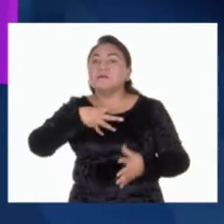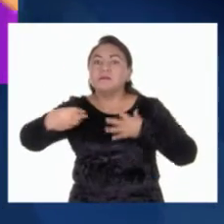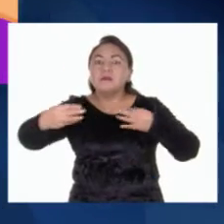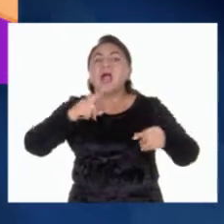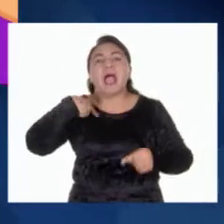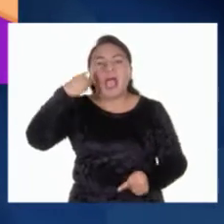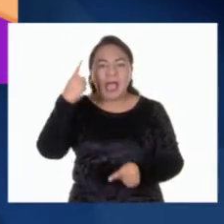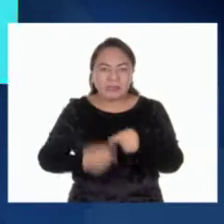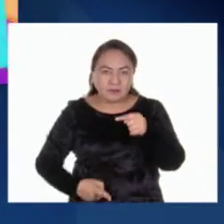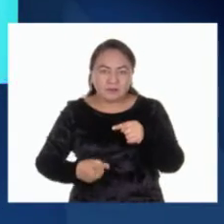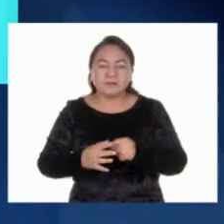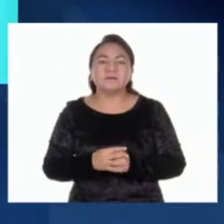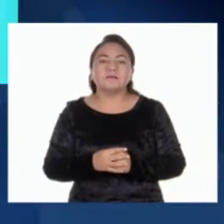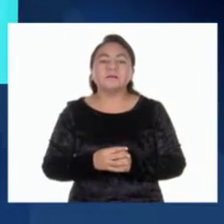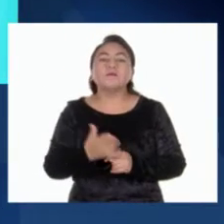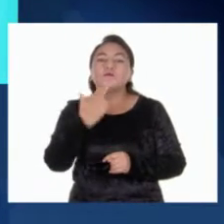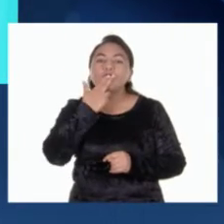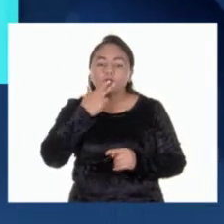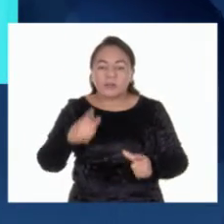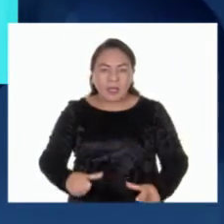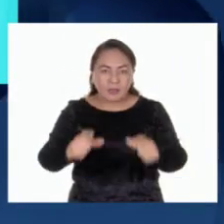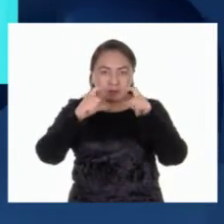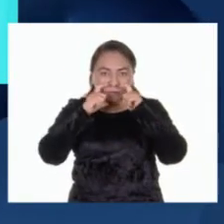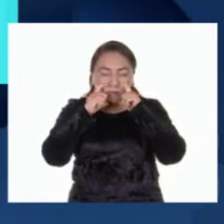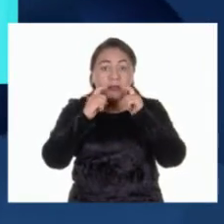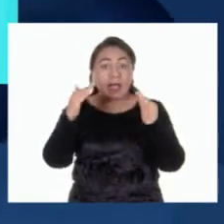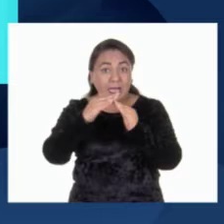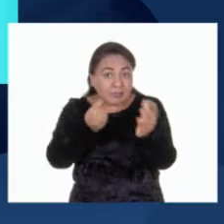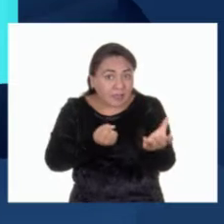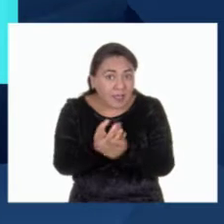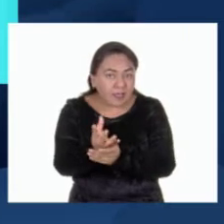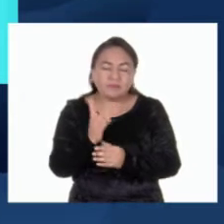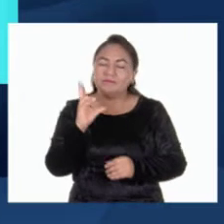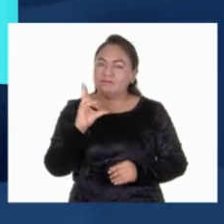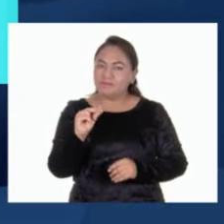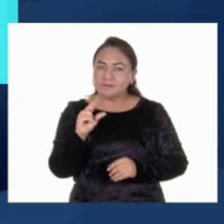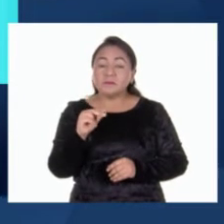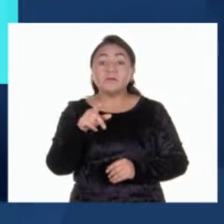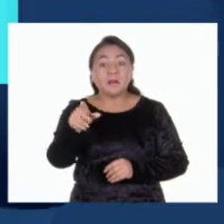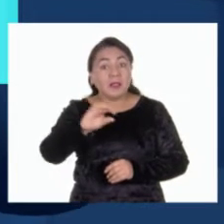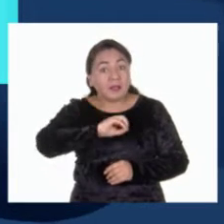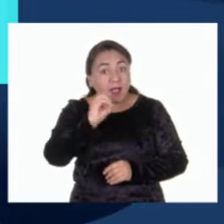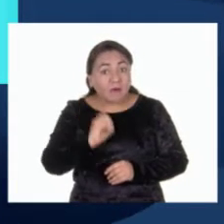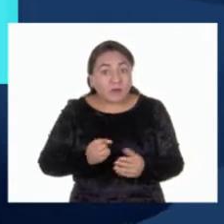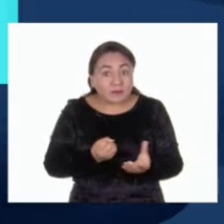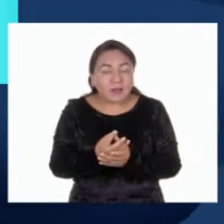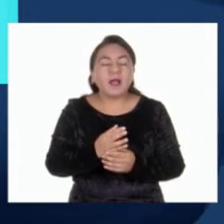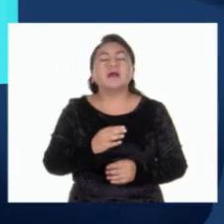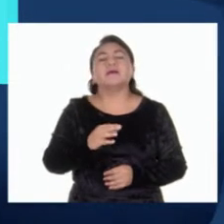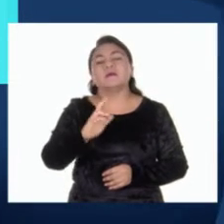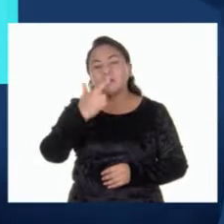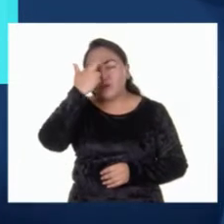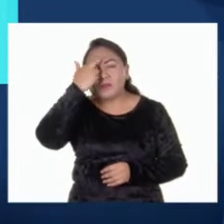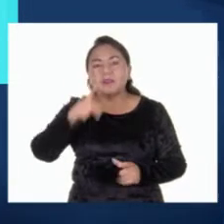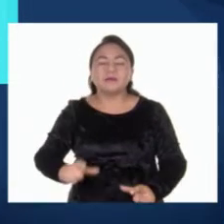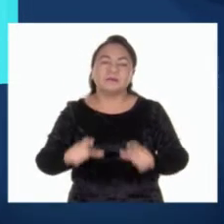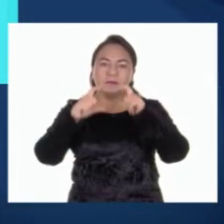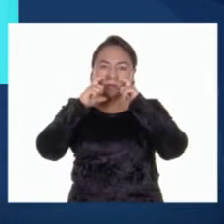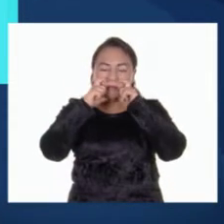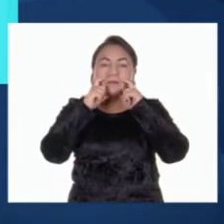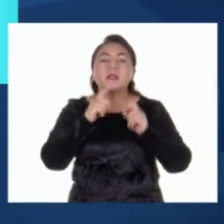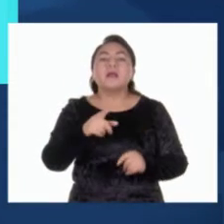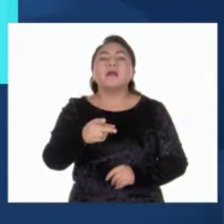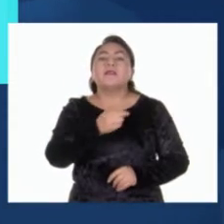contagiarnos. Utiliza cubrebocas. No salgas de casa. Si tienes que hacerlo, recuerda que es obligatorio utilizarlo. Mantén